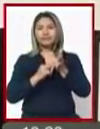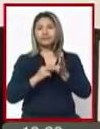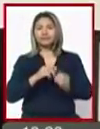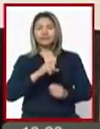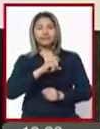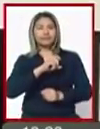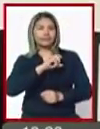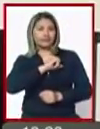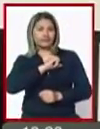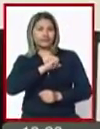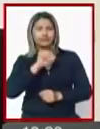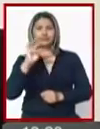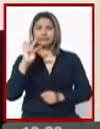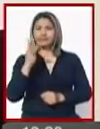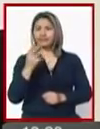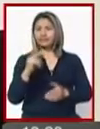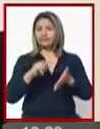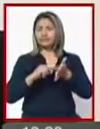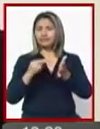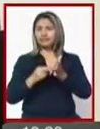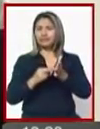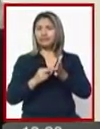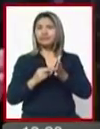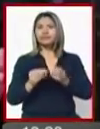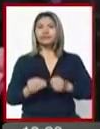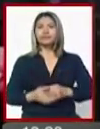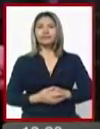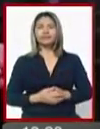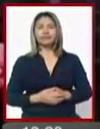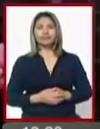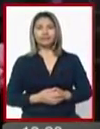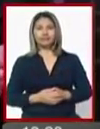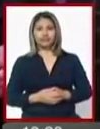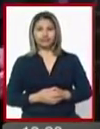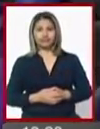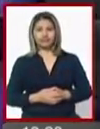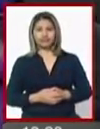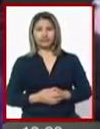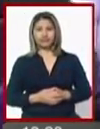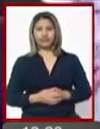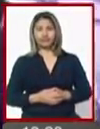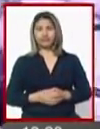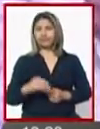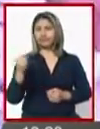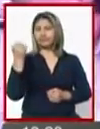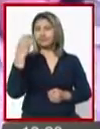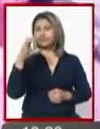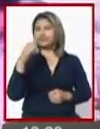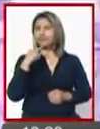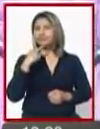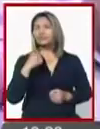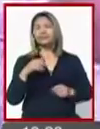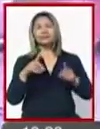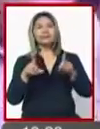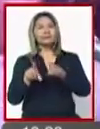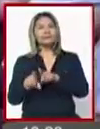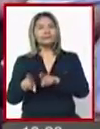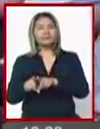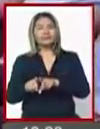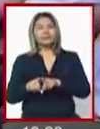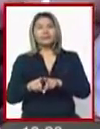de cuadrante, siempre nuestro mejor referente es nuestra hermana República de Colombia, que